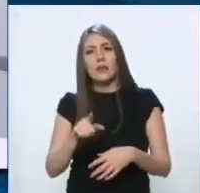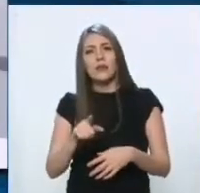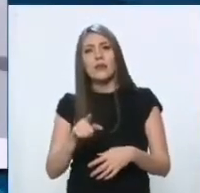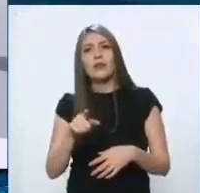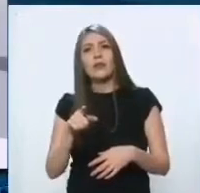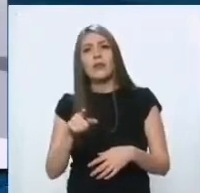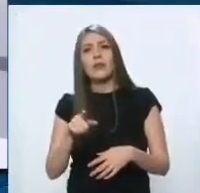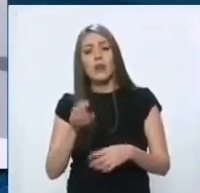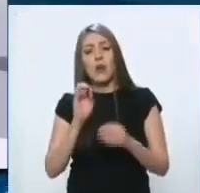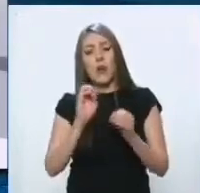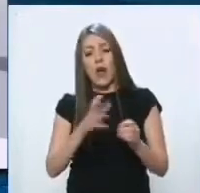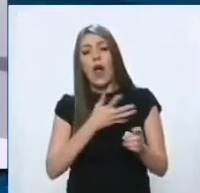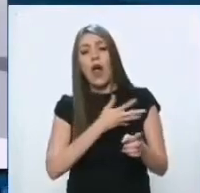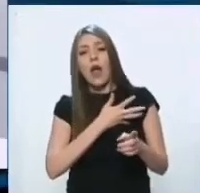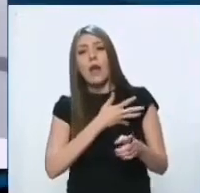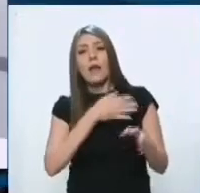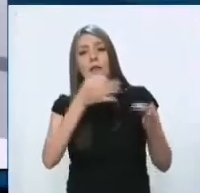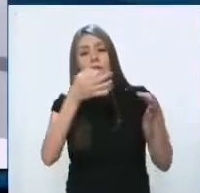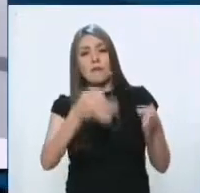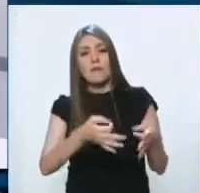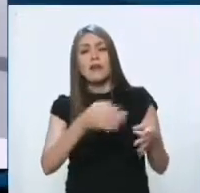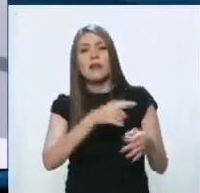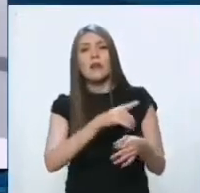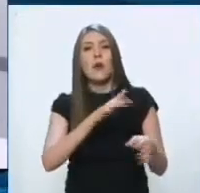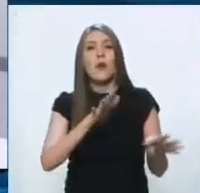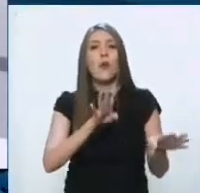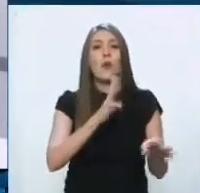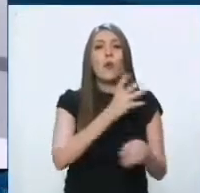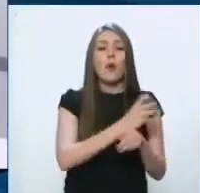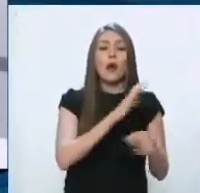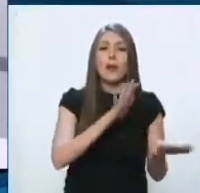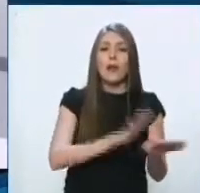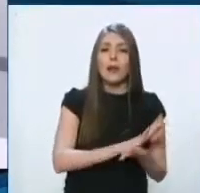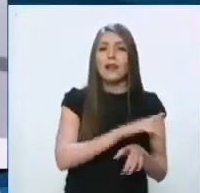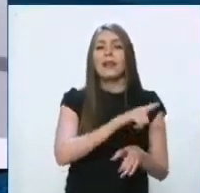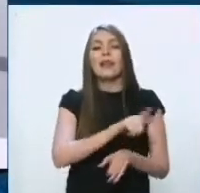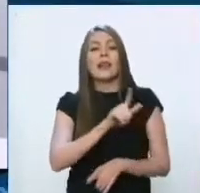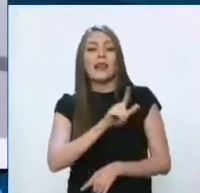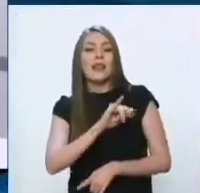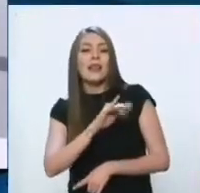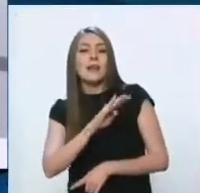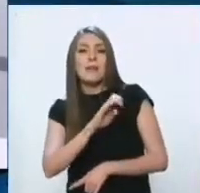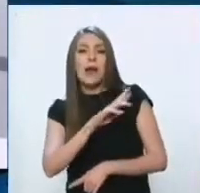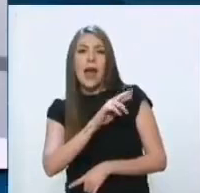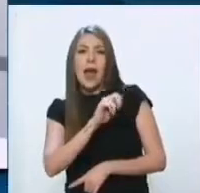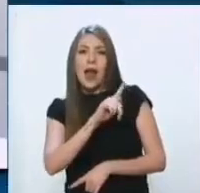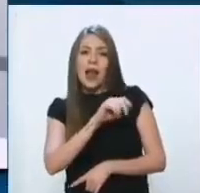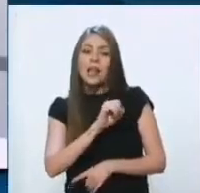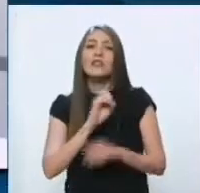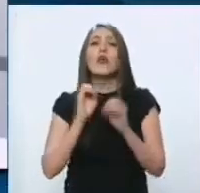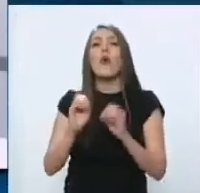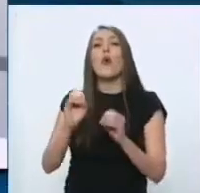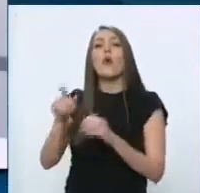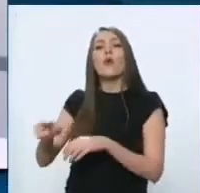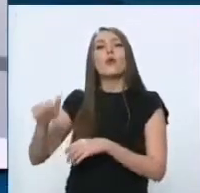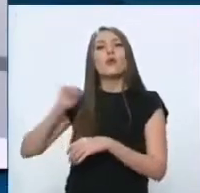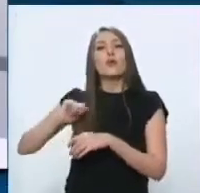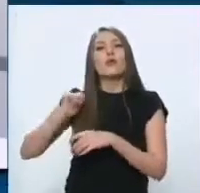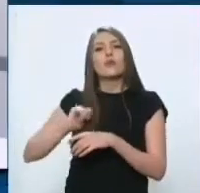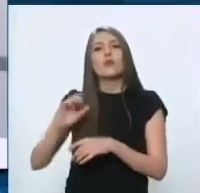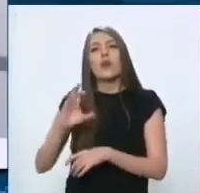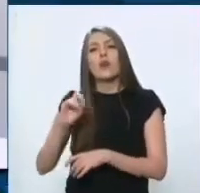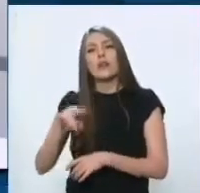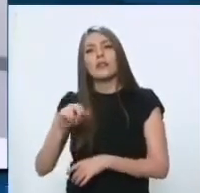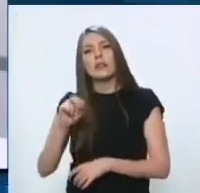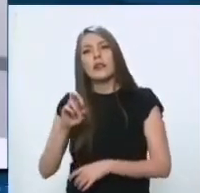los liberales, que él se ubica, o los conservadores, y no existe ningún matiz. Y en ese